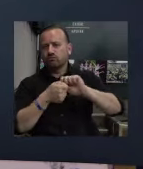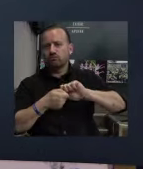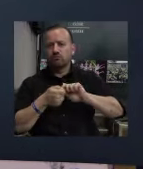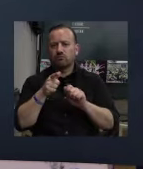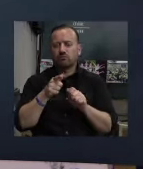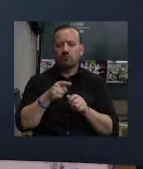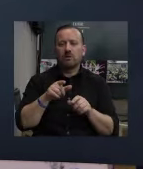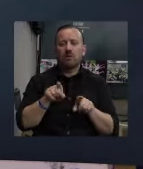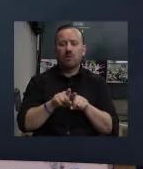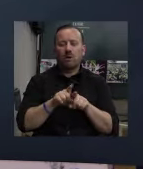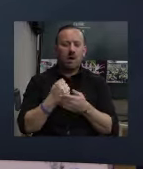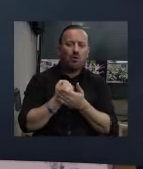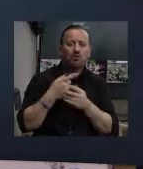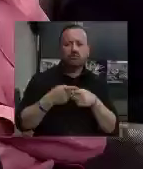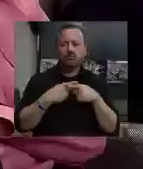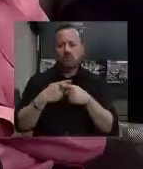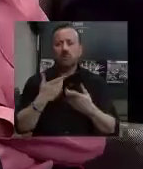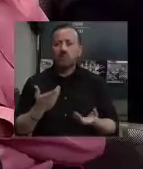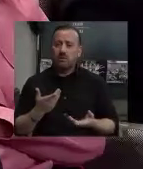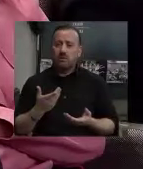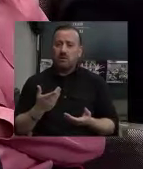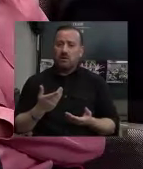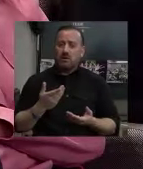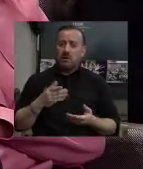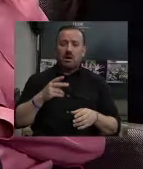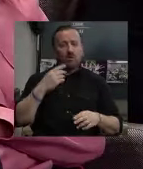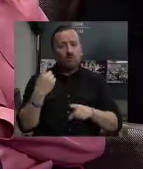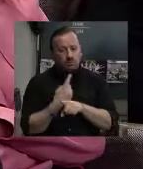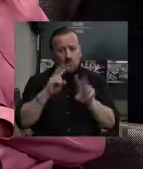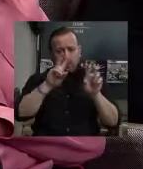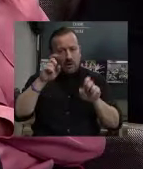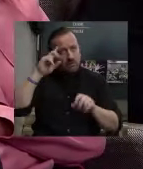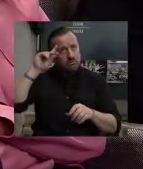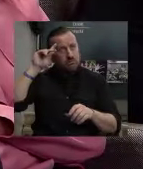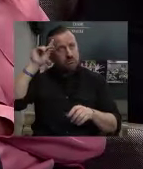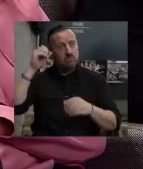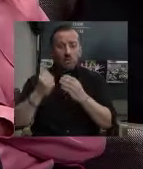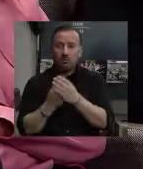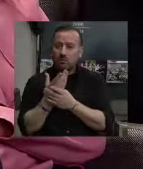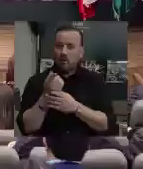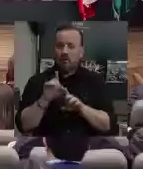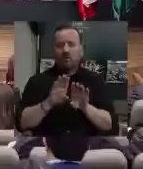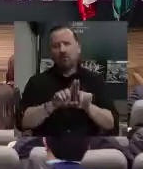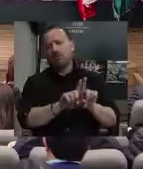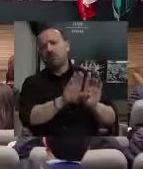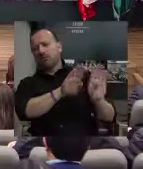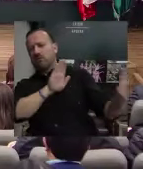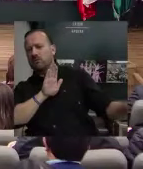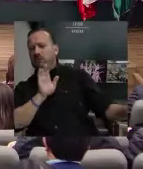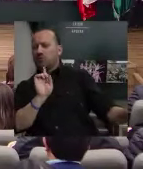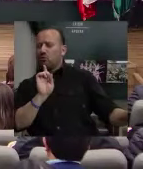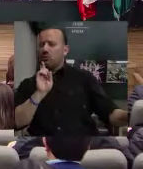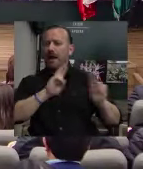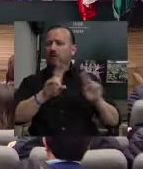la a la sociedad ahora Bien también cuando hablamos de inovación no lo hacemos solo desde la perspectiva aislada también lo estamos lo hacemos